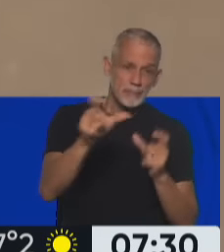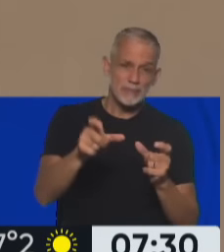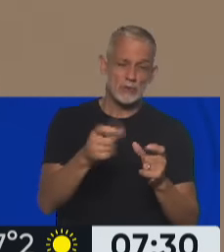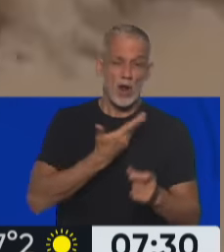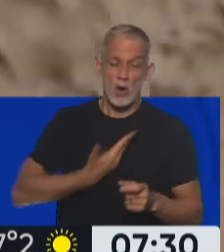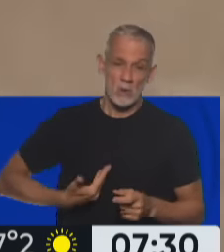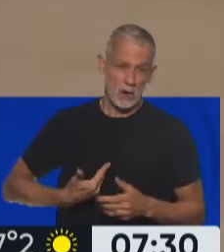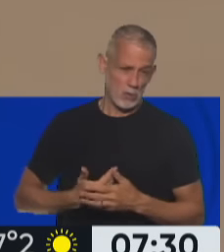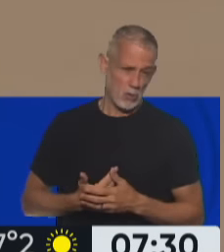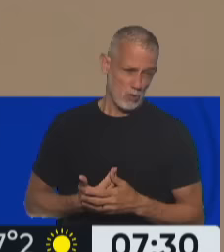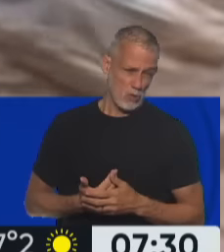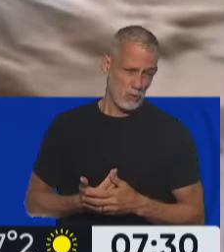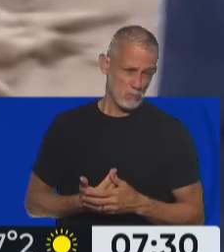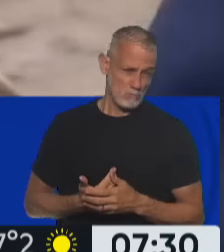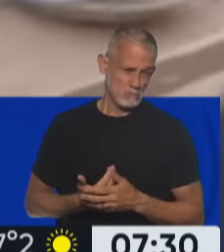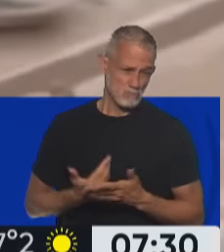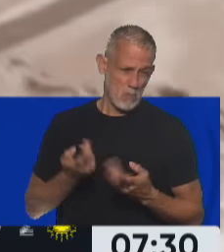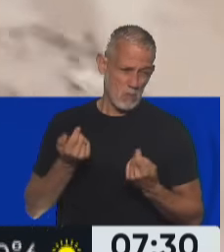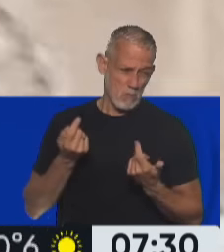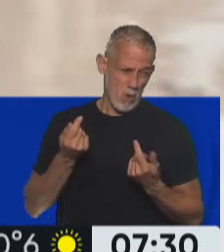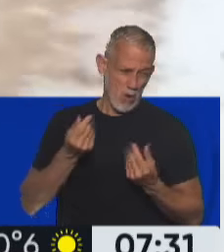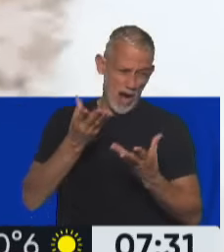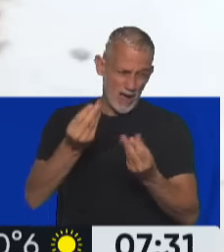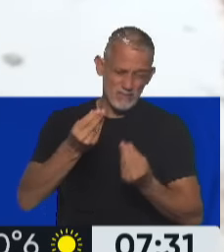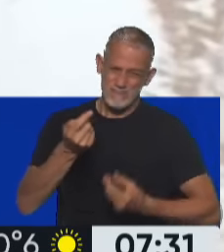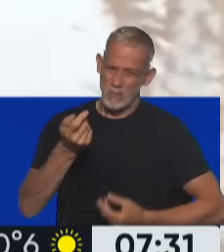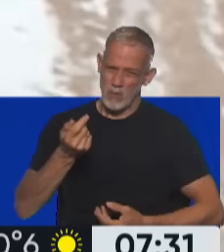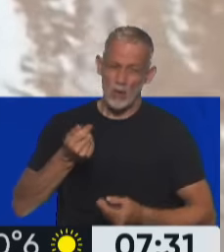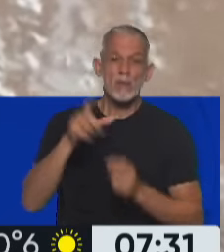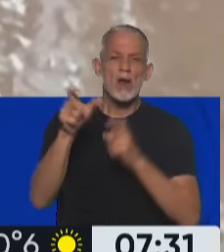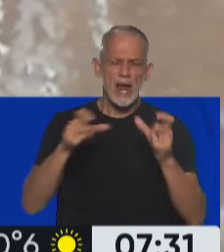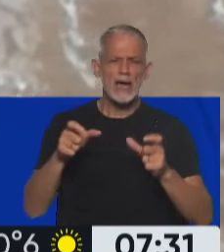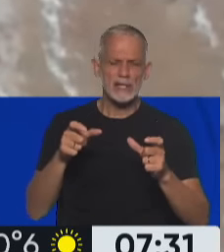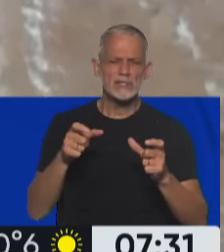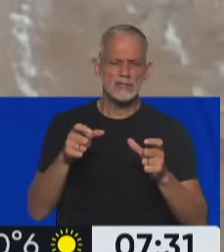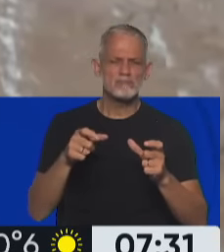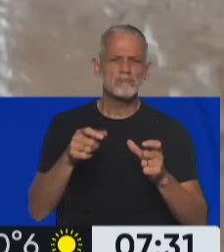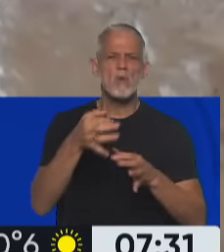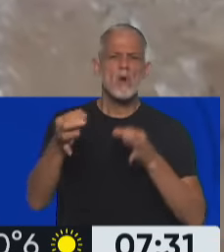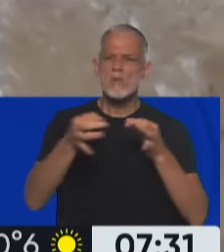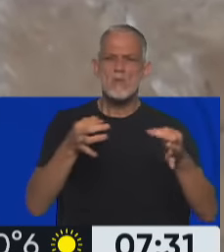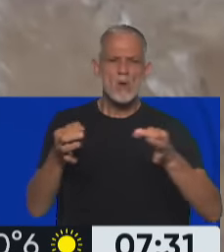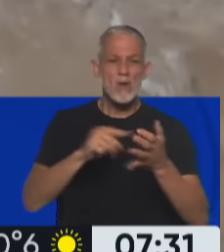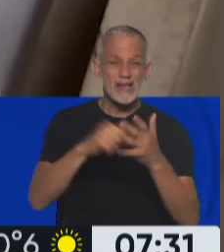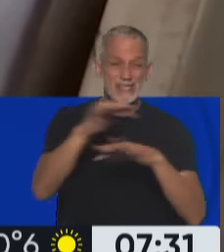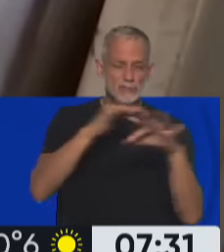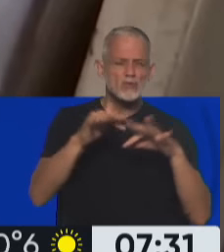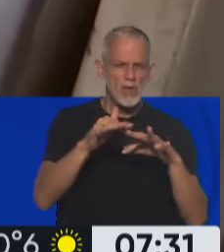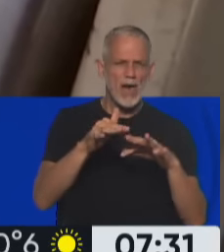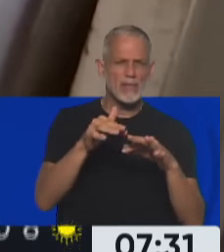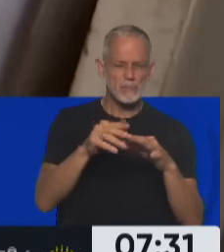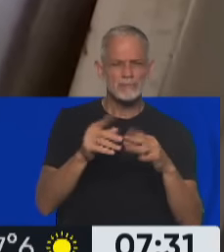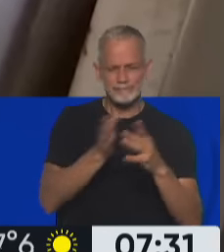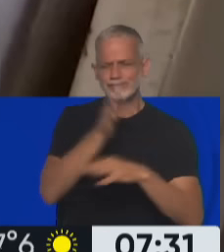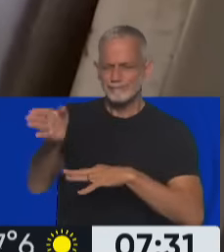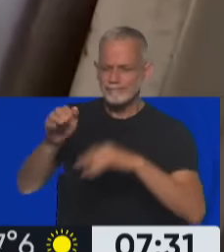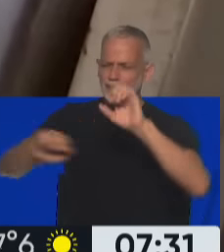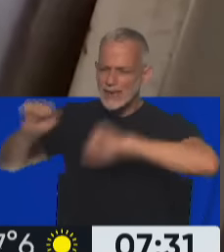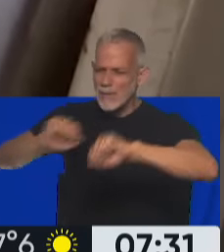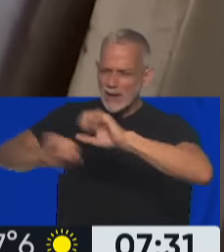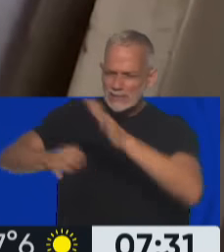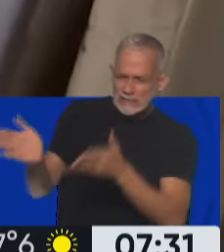del gobierno, muy poca ayuda. Pero la gente se está volcando con los pueblos, gente de la ciudad está yendo a limpiar calles, a